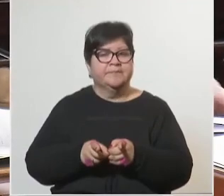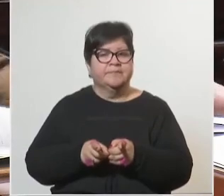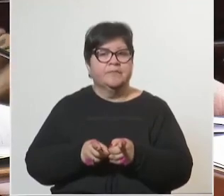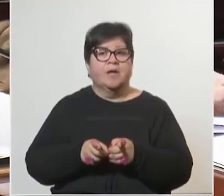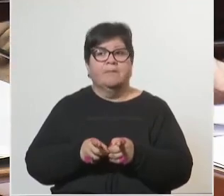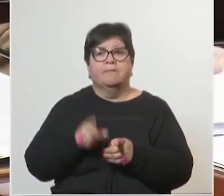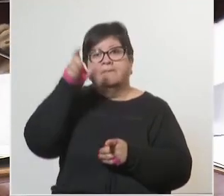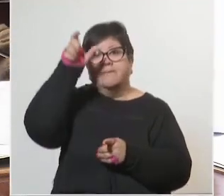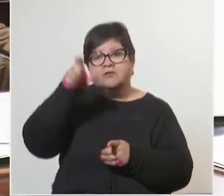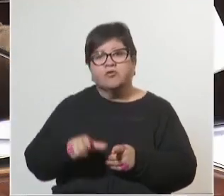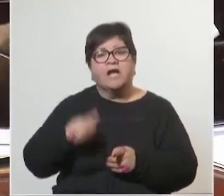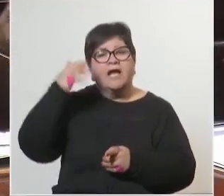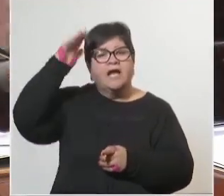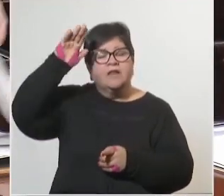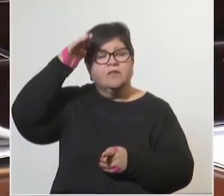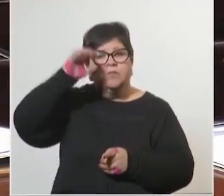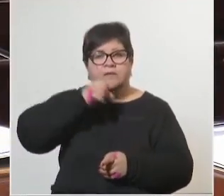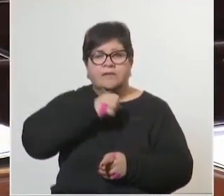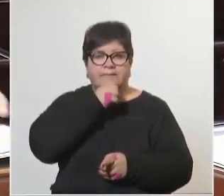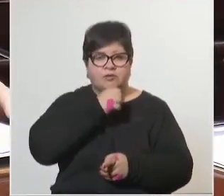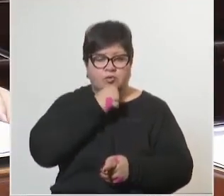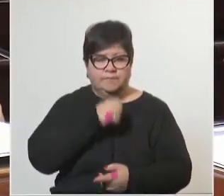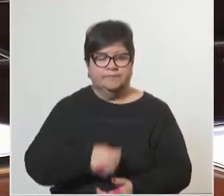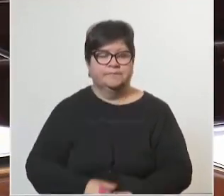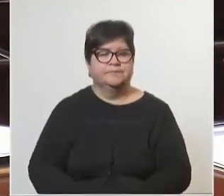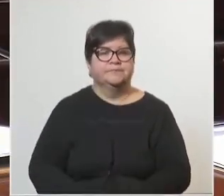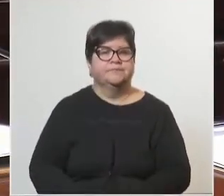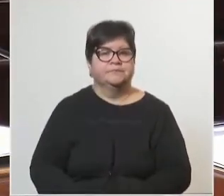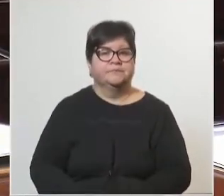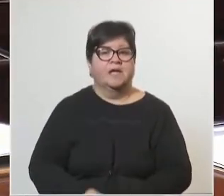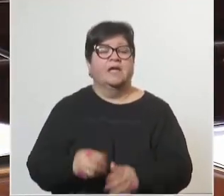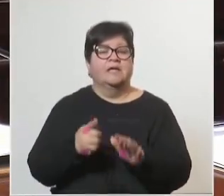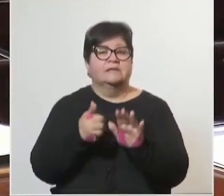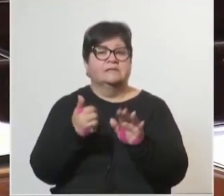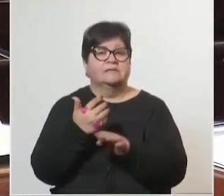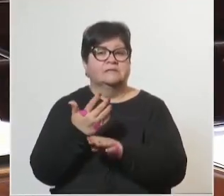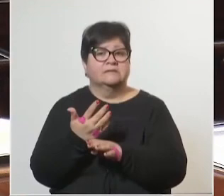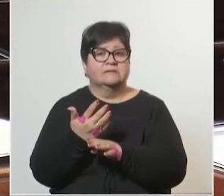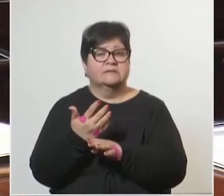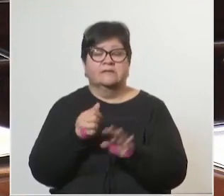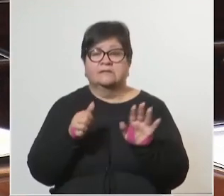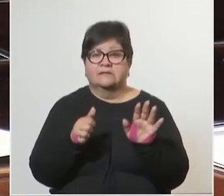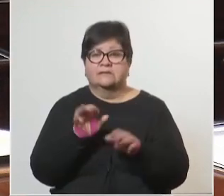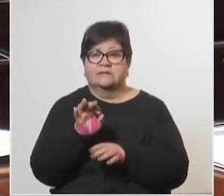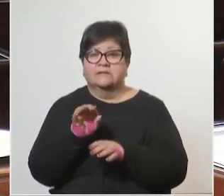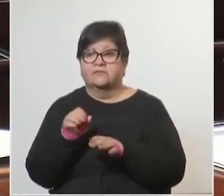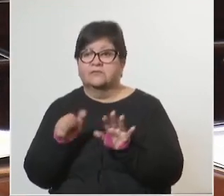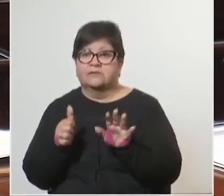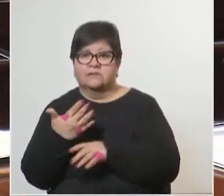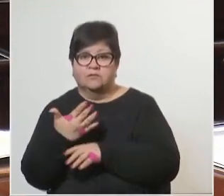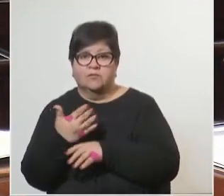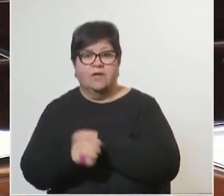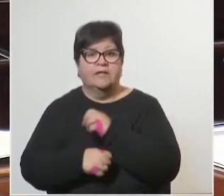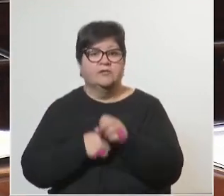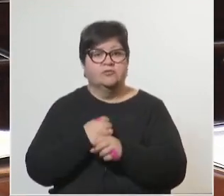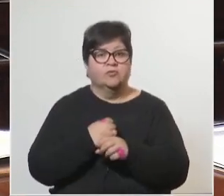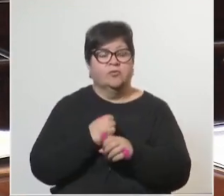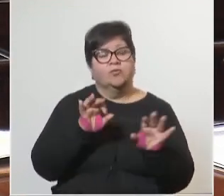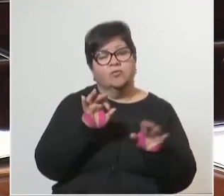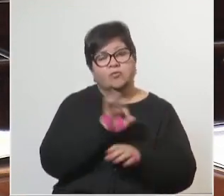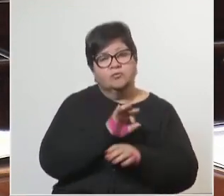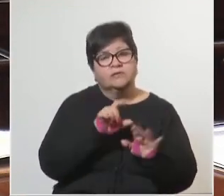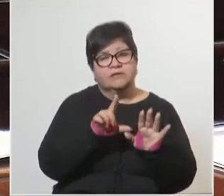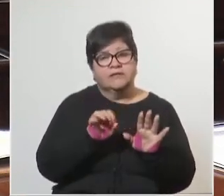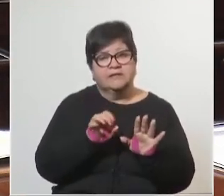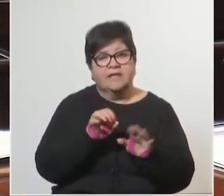de persona adulta mayor. La edad de 60 o 65 años o 70 años no